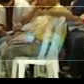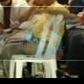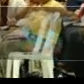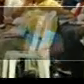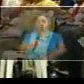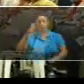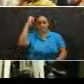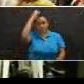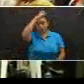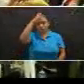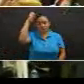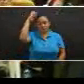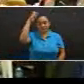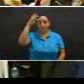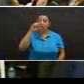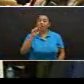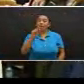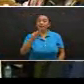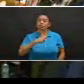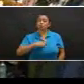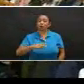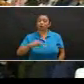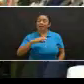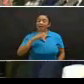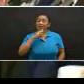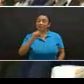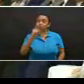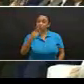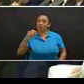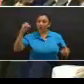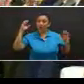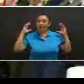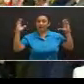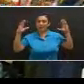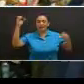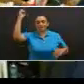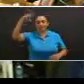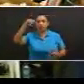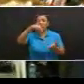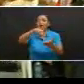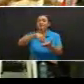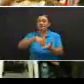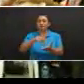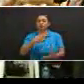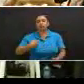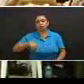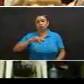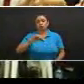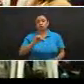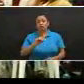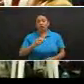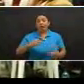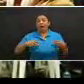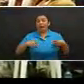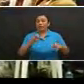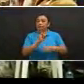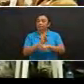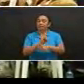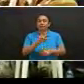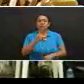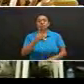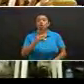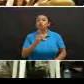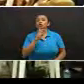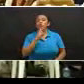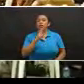Y eso es una gran bendición en medio de nosotros. Hay iglesias donde no profetizan.